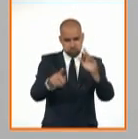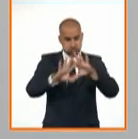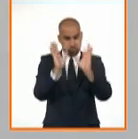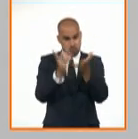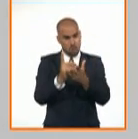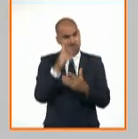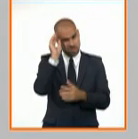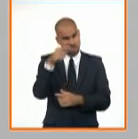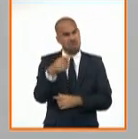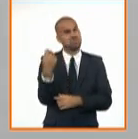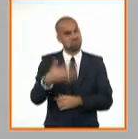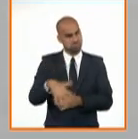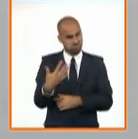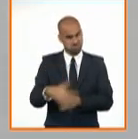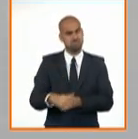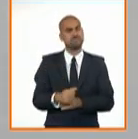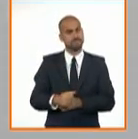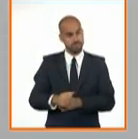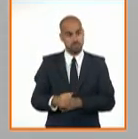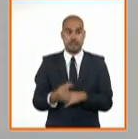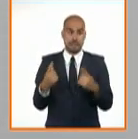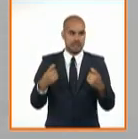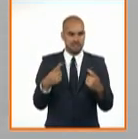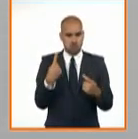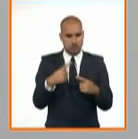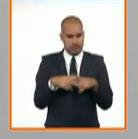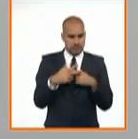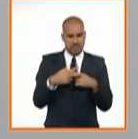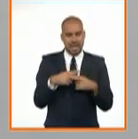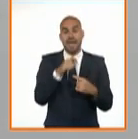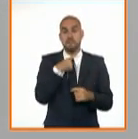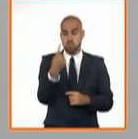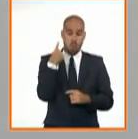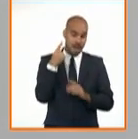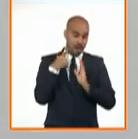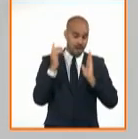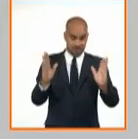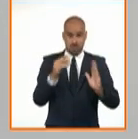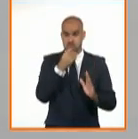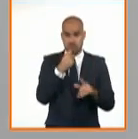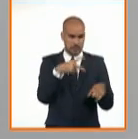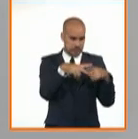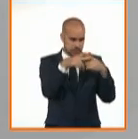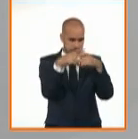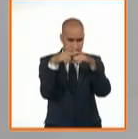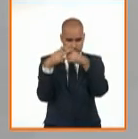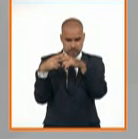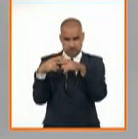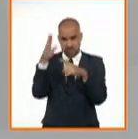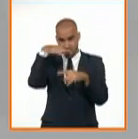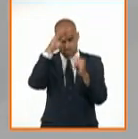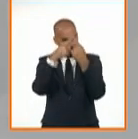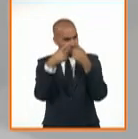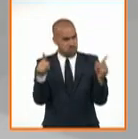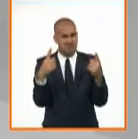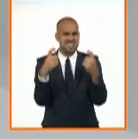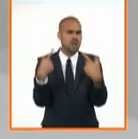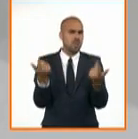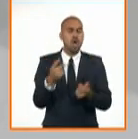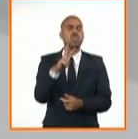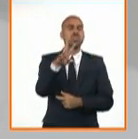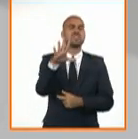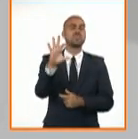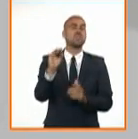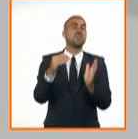ser solamente para garantizar la operación y mantenimiento de la generación del país se requieren 250 millones